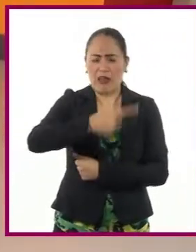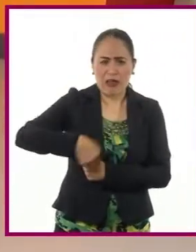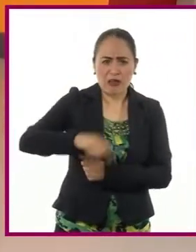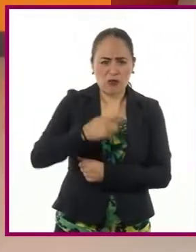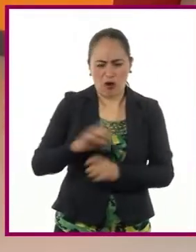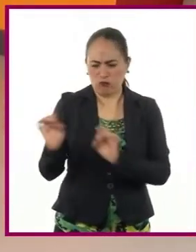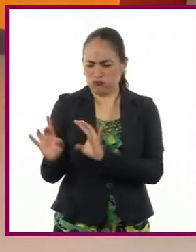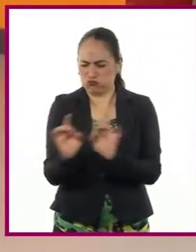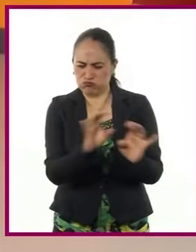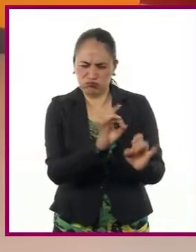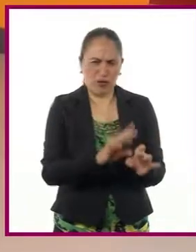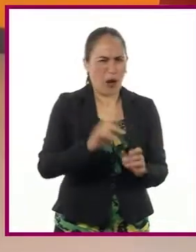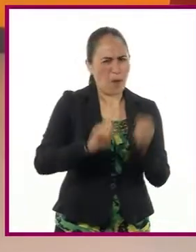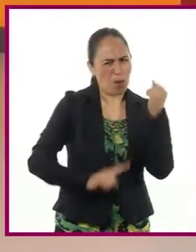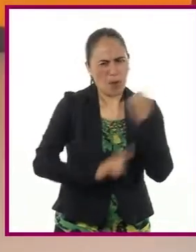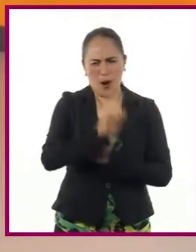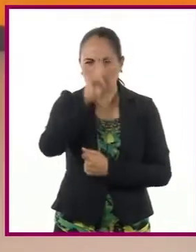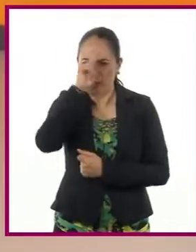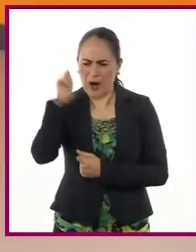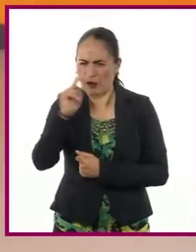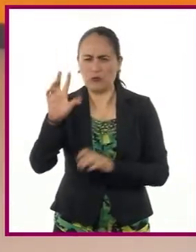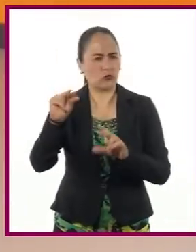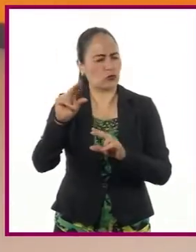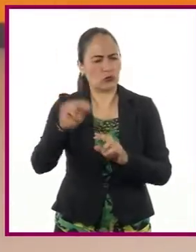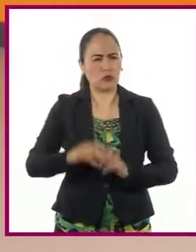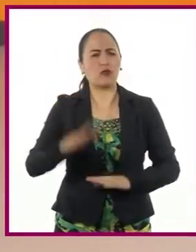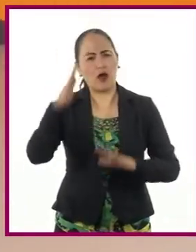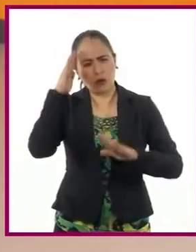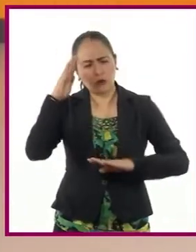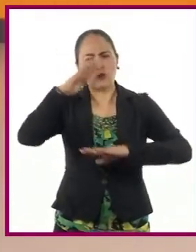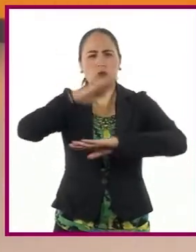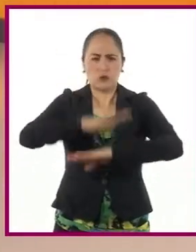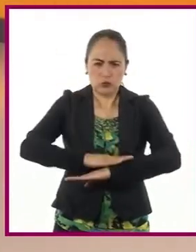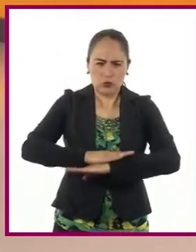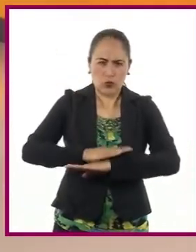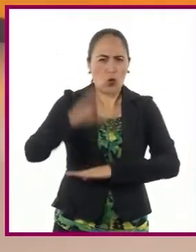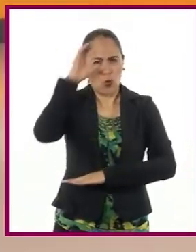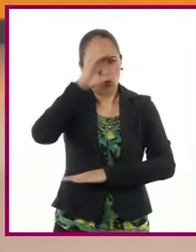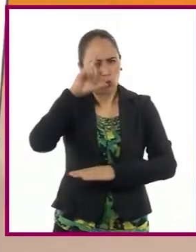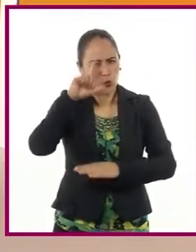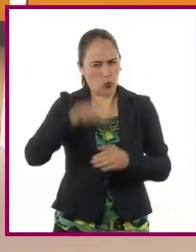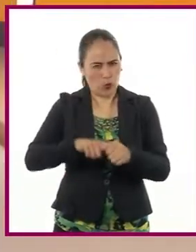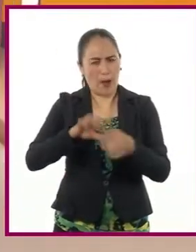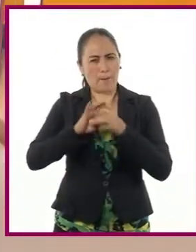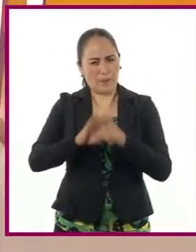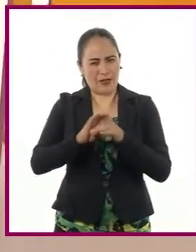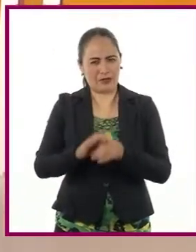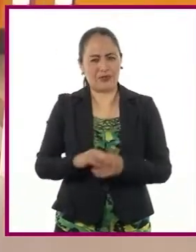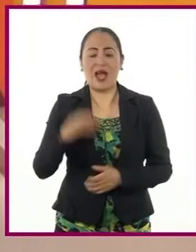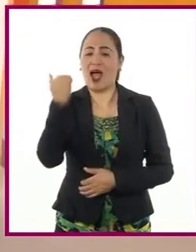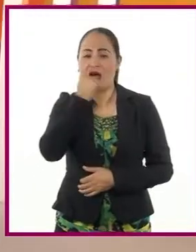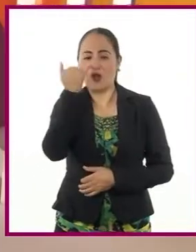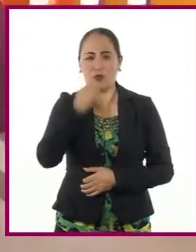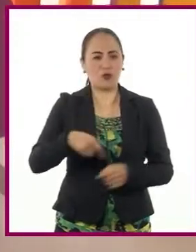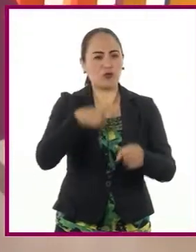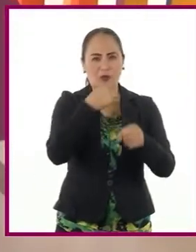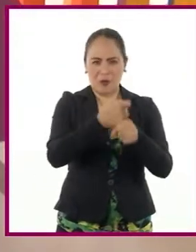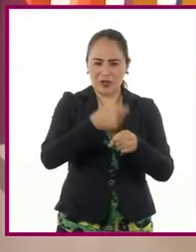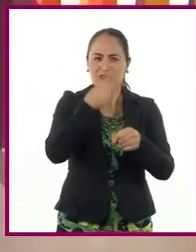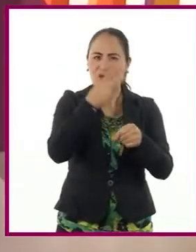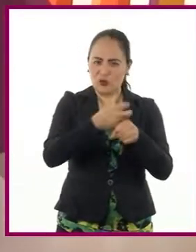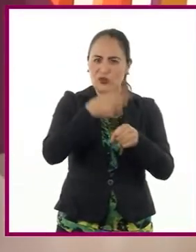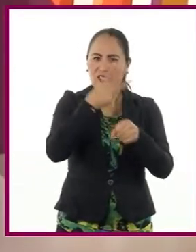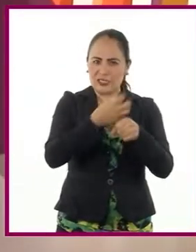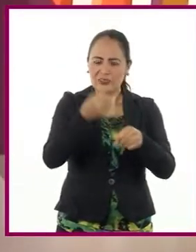conflictos, aprender de ellos y convivir en una cultura de paz. Estudiantes de los 3 grados de secundaria de todo el